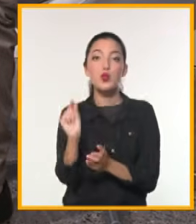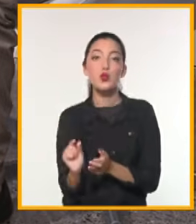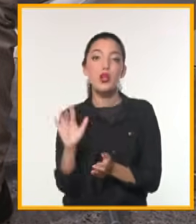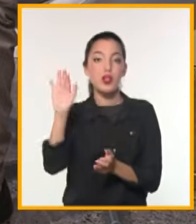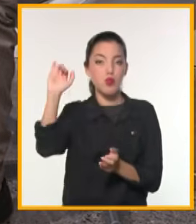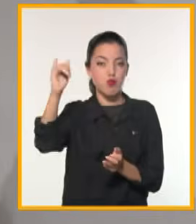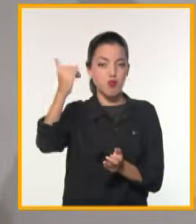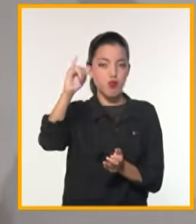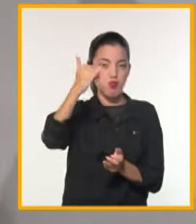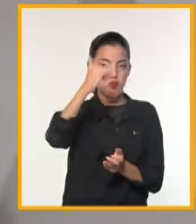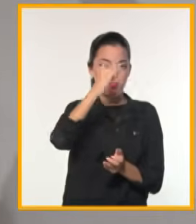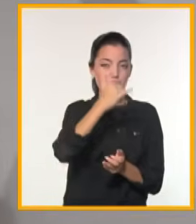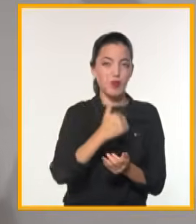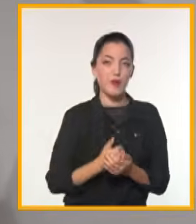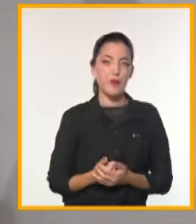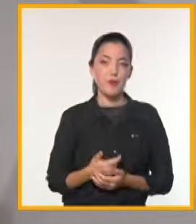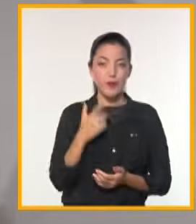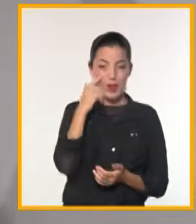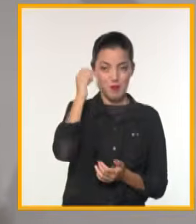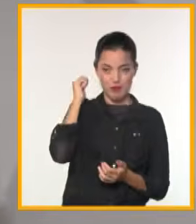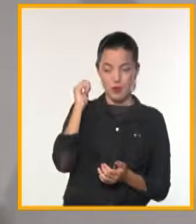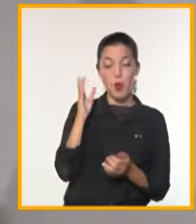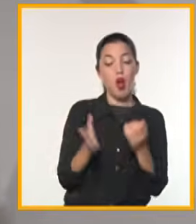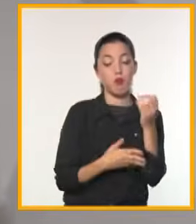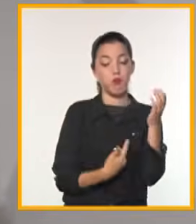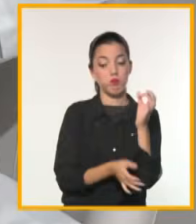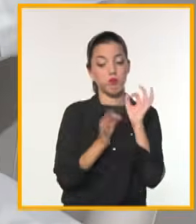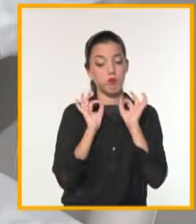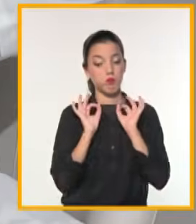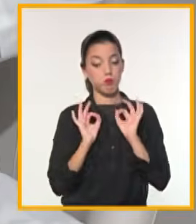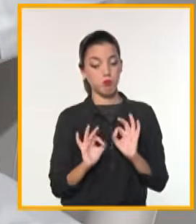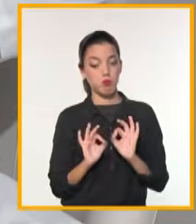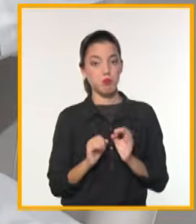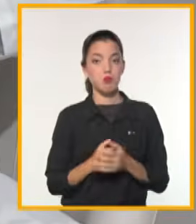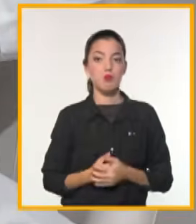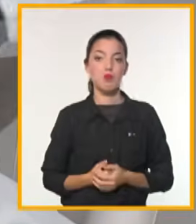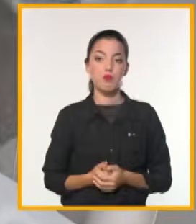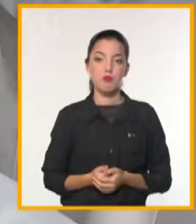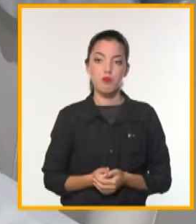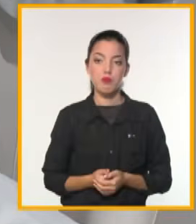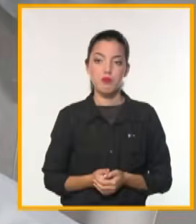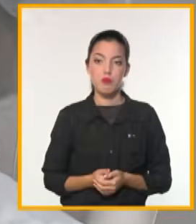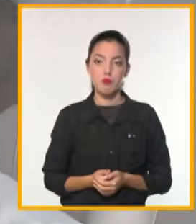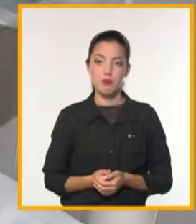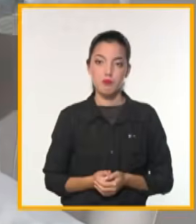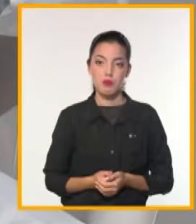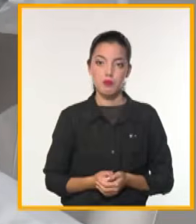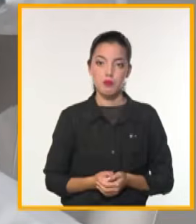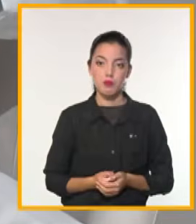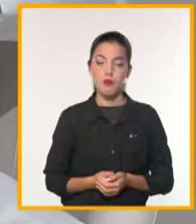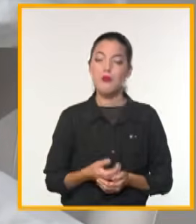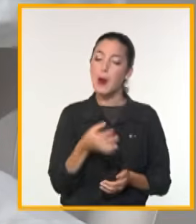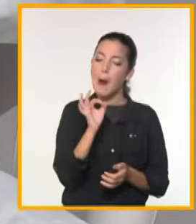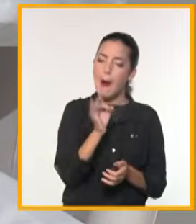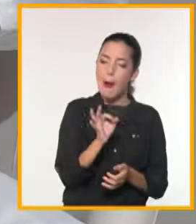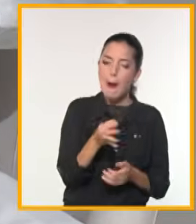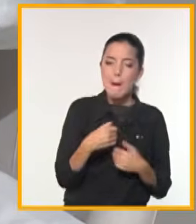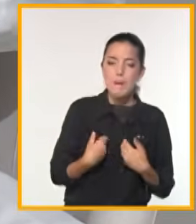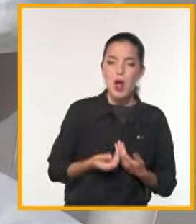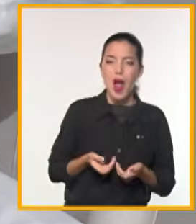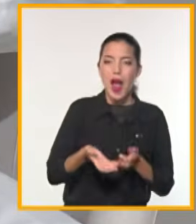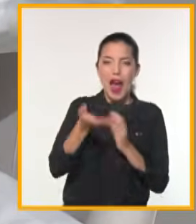Y Jorge Pérez fue el que dijo la verdad. Yo fui el que dije la verdad, y entonces, bueno, tú sabes, ahí me cayeron todos aquellos oficiales a mí arriba, que fue un